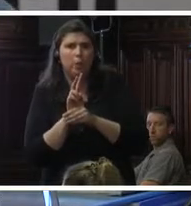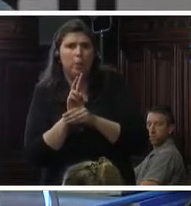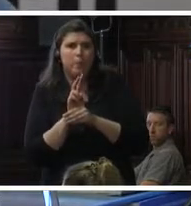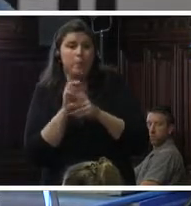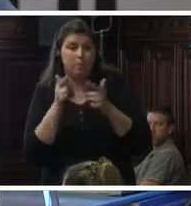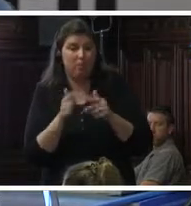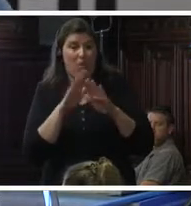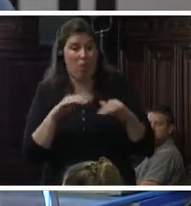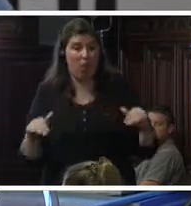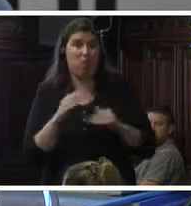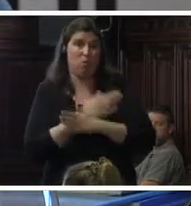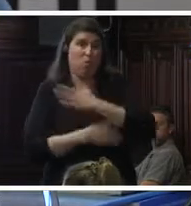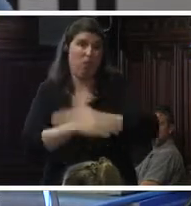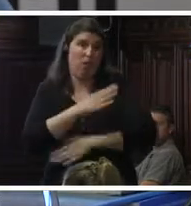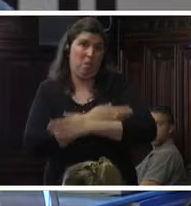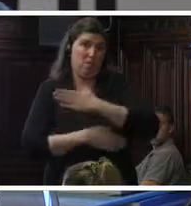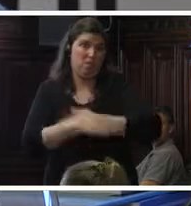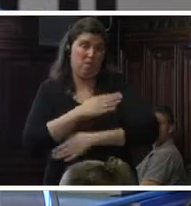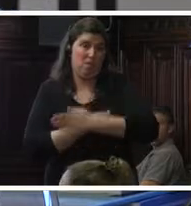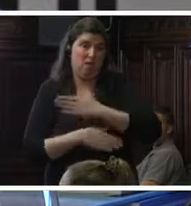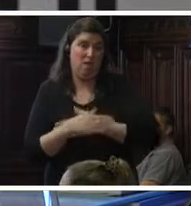los niños con discapacidad